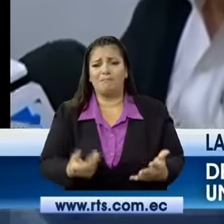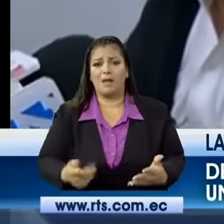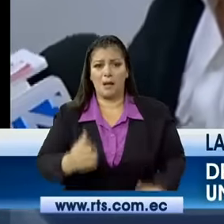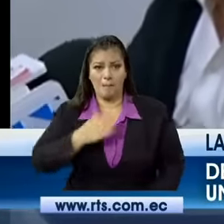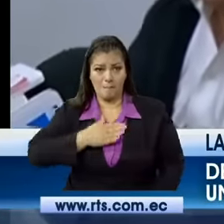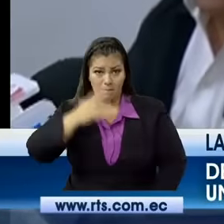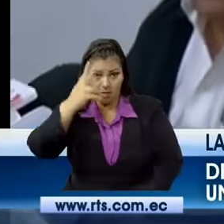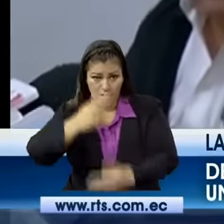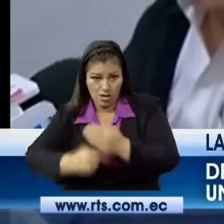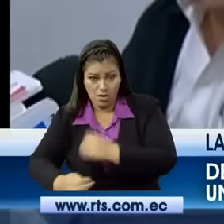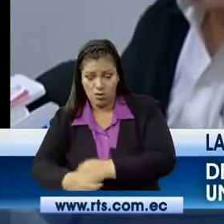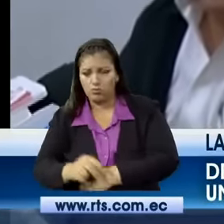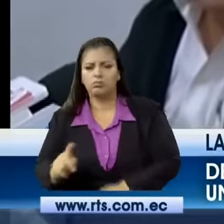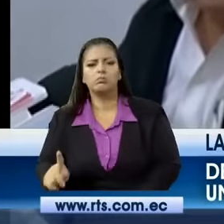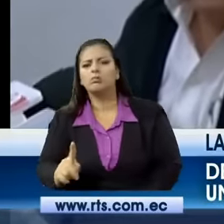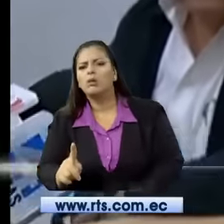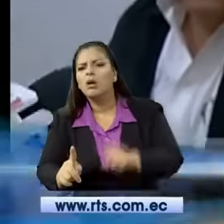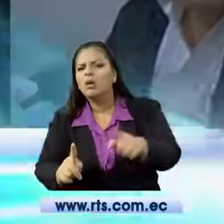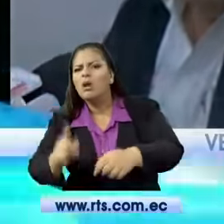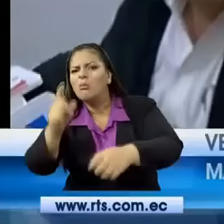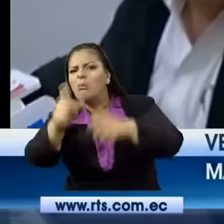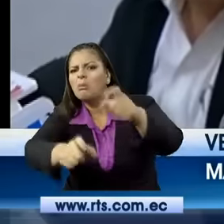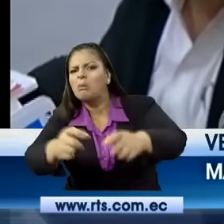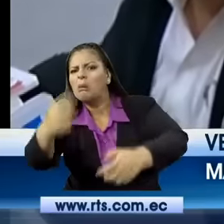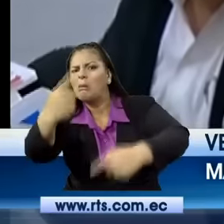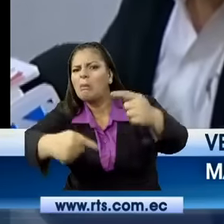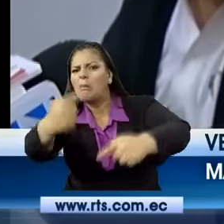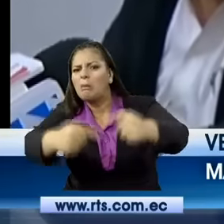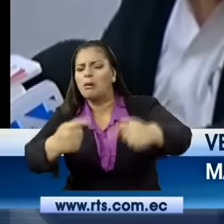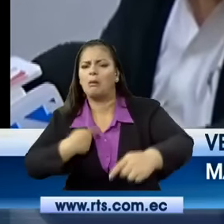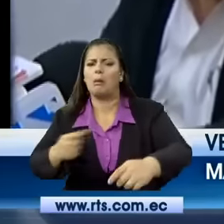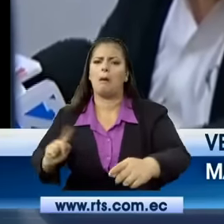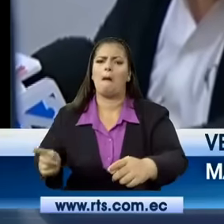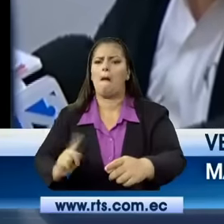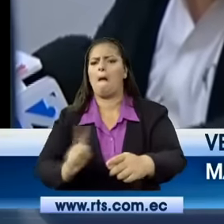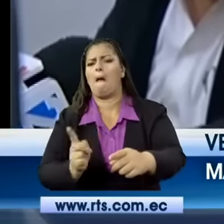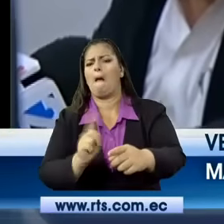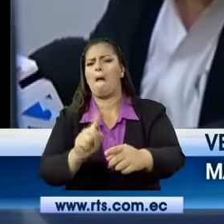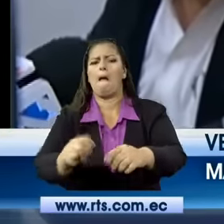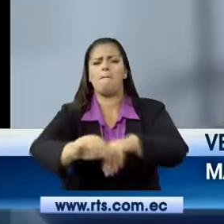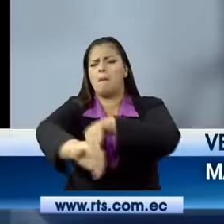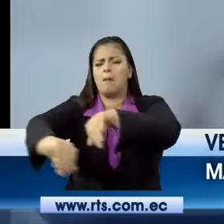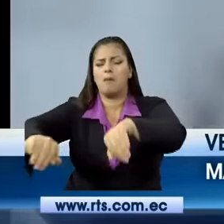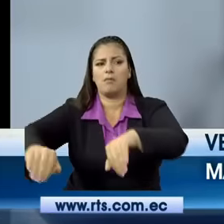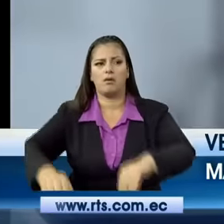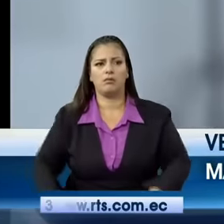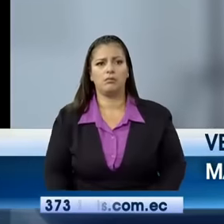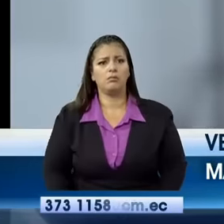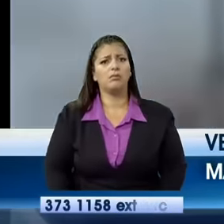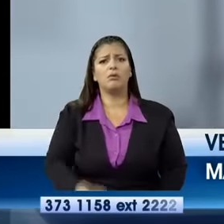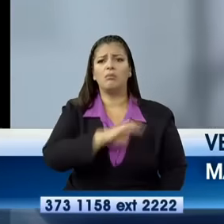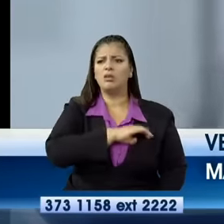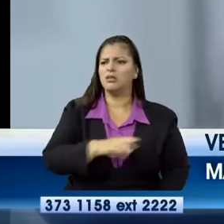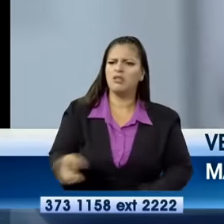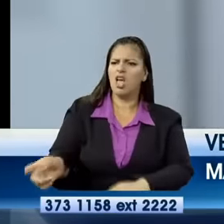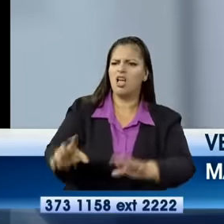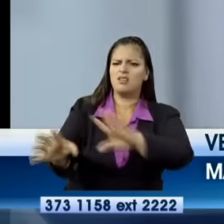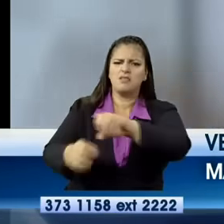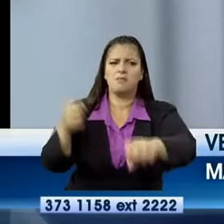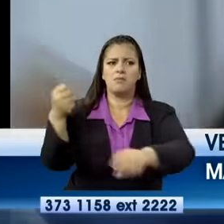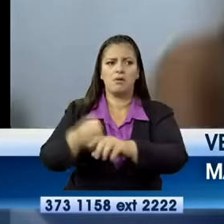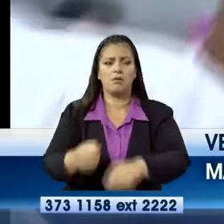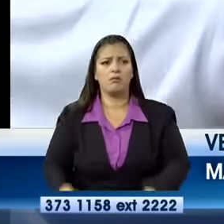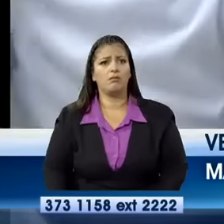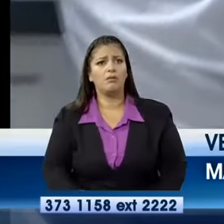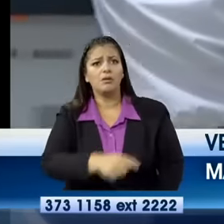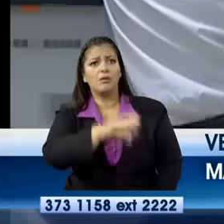se metió a defender y uno está en en el universitario inconsciente y el otro y el otro está aquí preso porque según mio le partió la cabeza